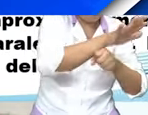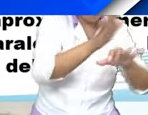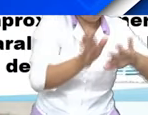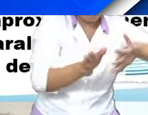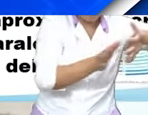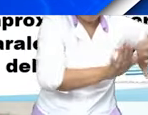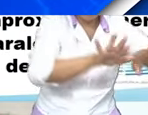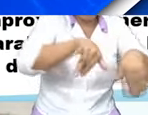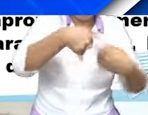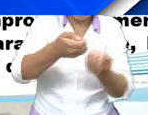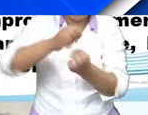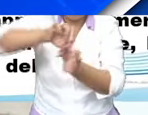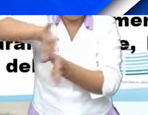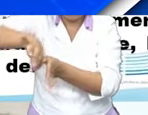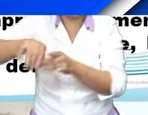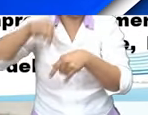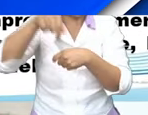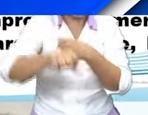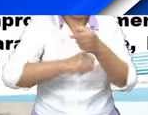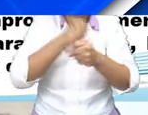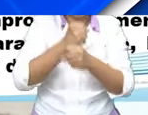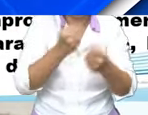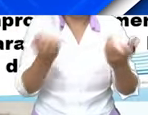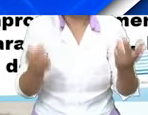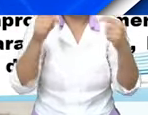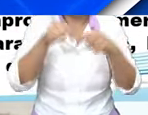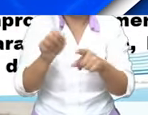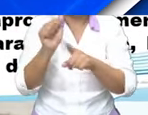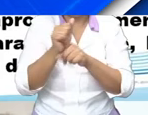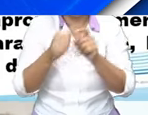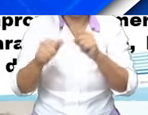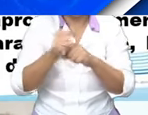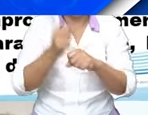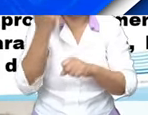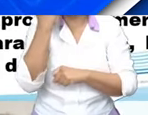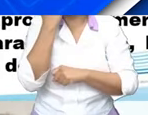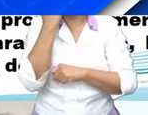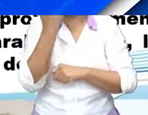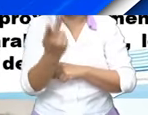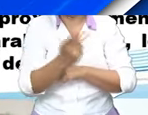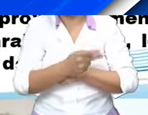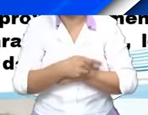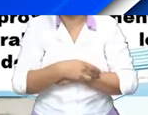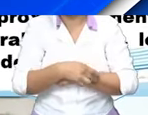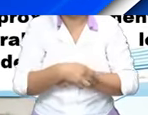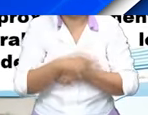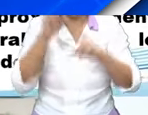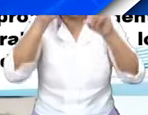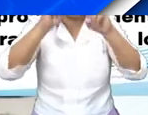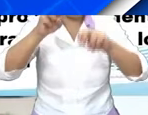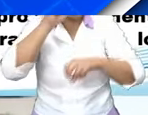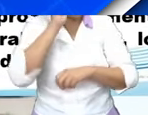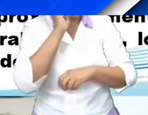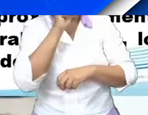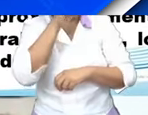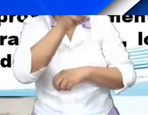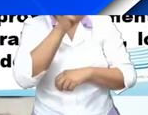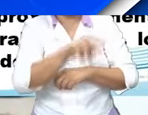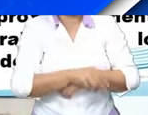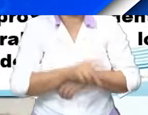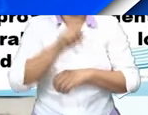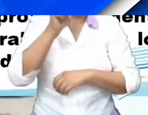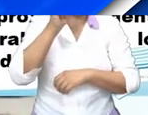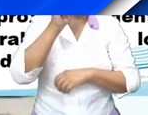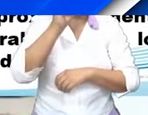la fuerza laboral de la asamblea nacional Se observa en el gráfico que